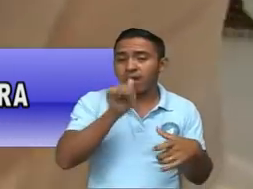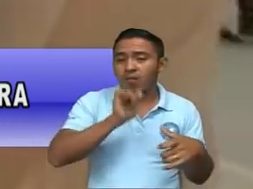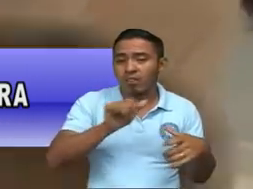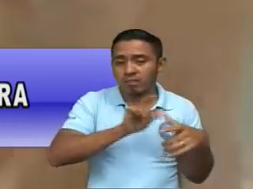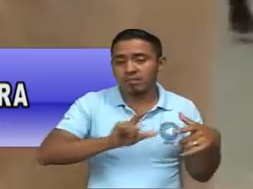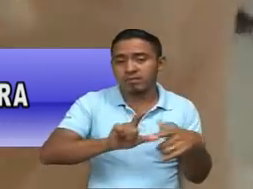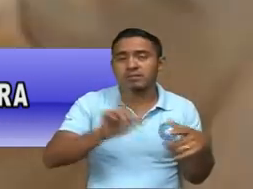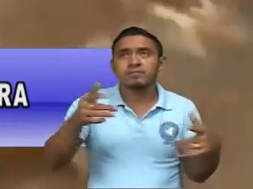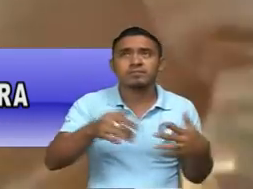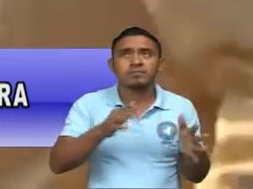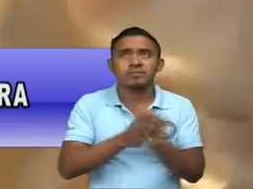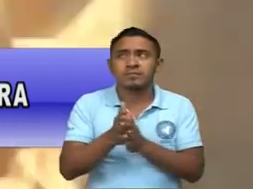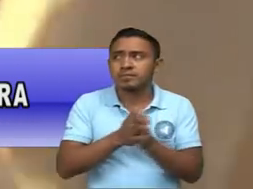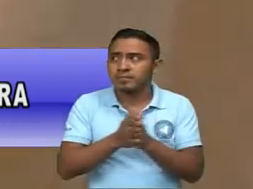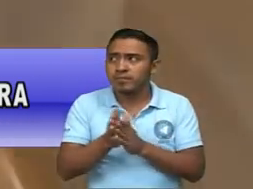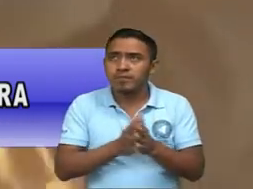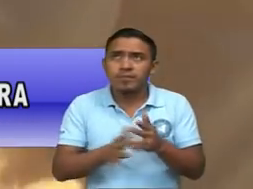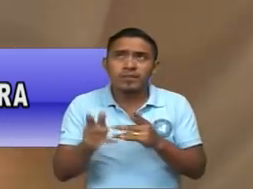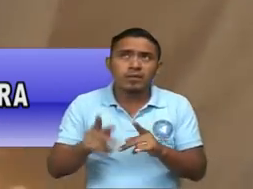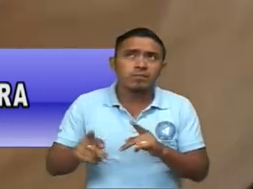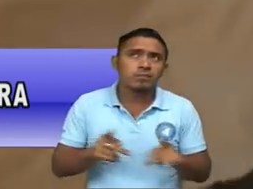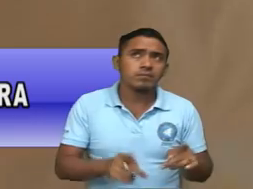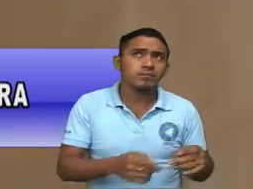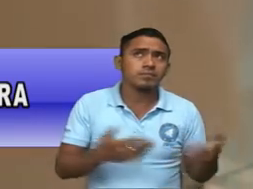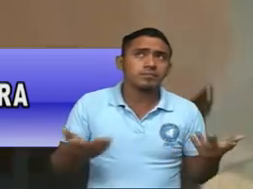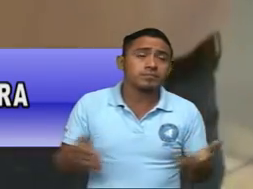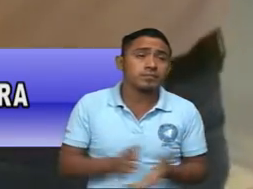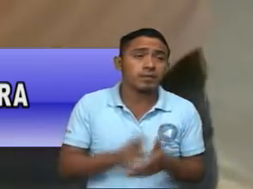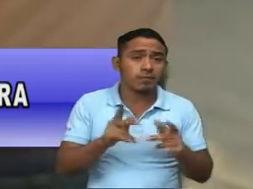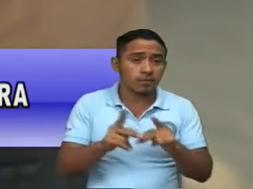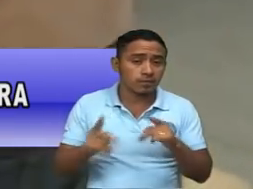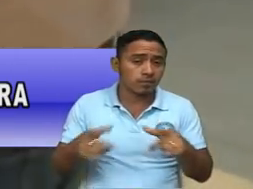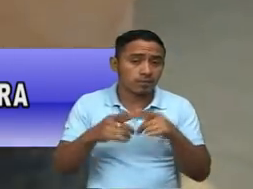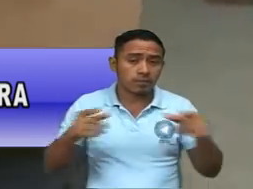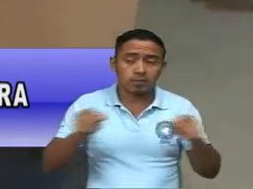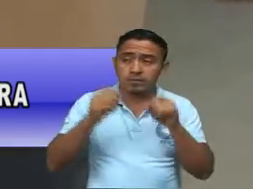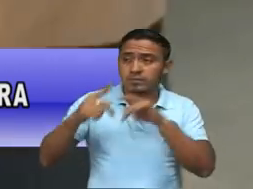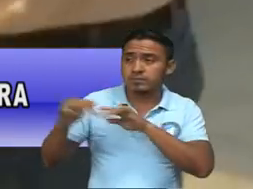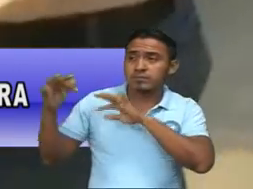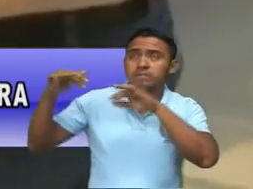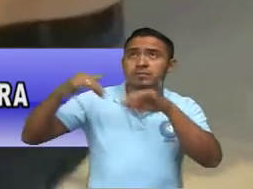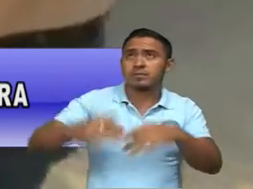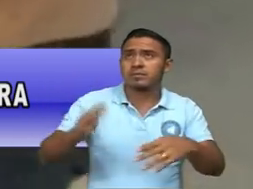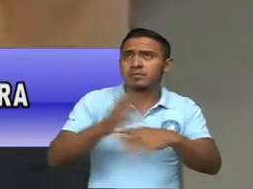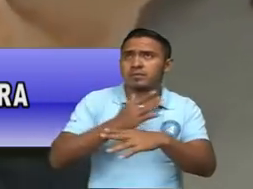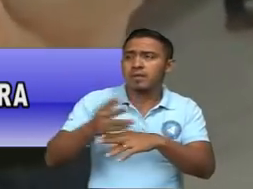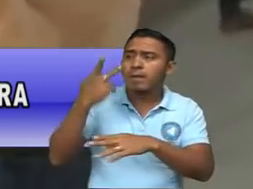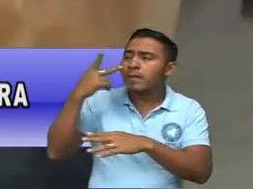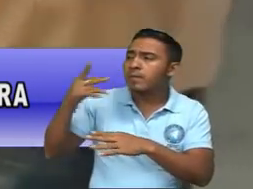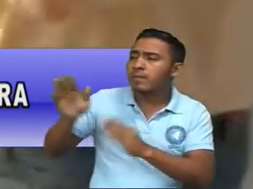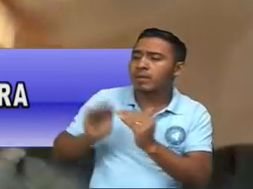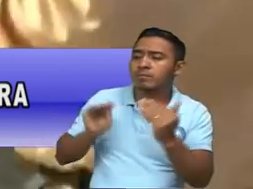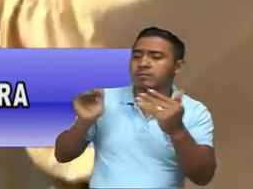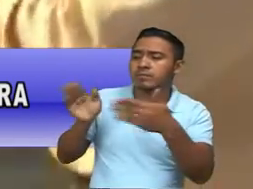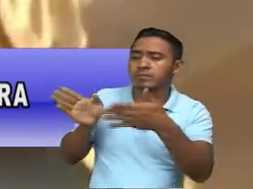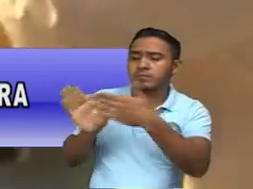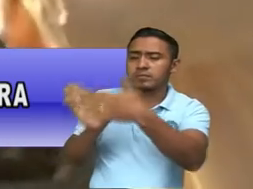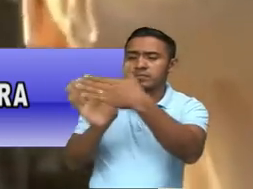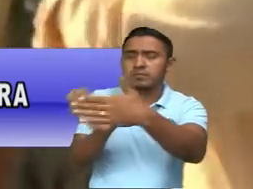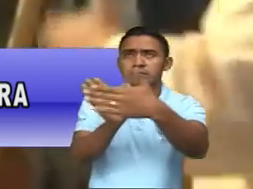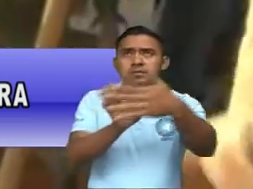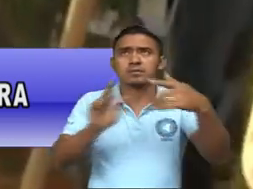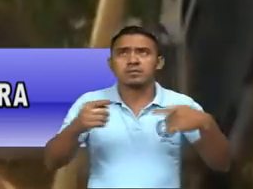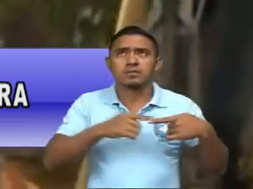el deleite y goce de los managuas y de todos los nicaragüenses. Aquí están los distintos stands, los stands de